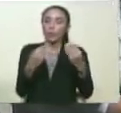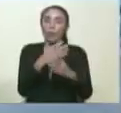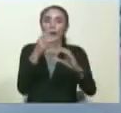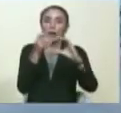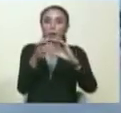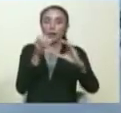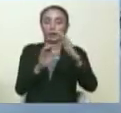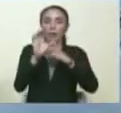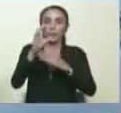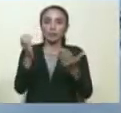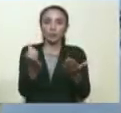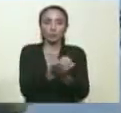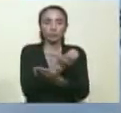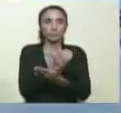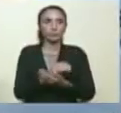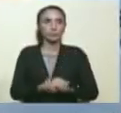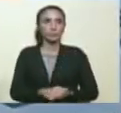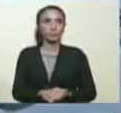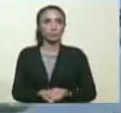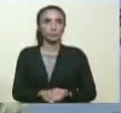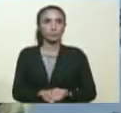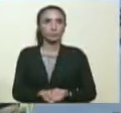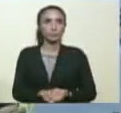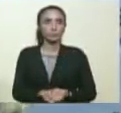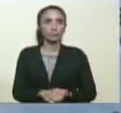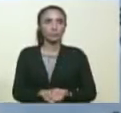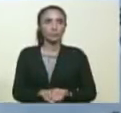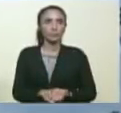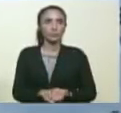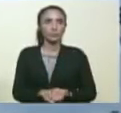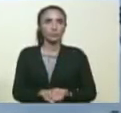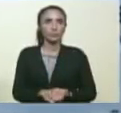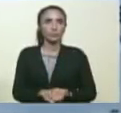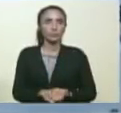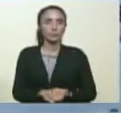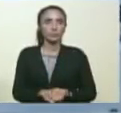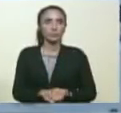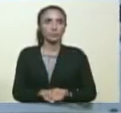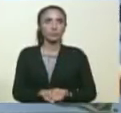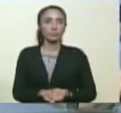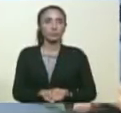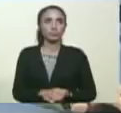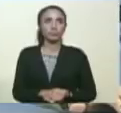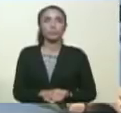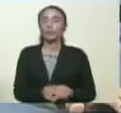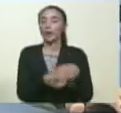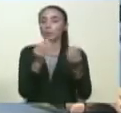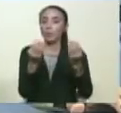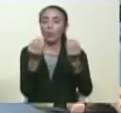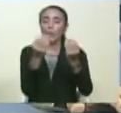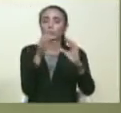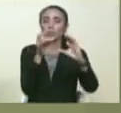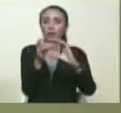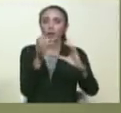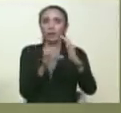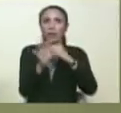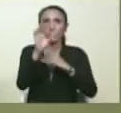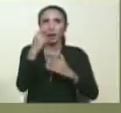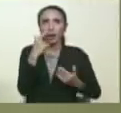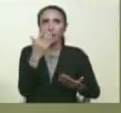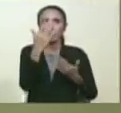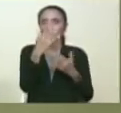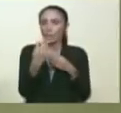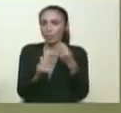patria? Entonces es imposible, es imposible. Henry Falcón, por favor, no elimines el carnet de la patria, ¿vale? ¿Cómo